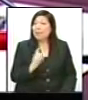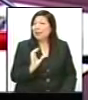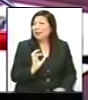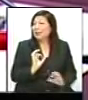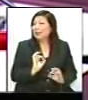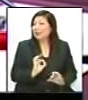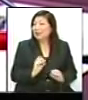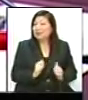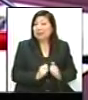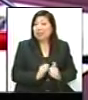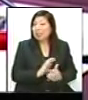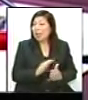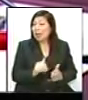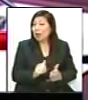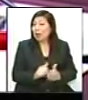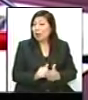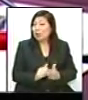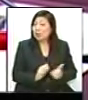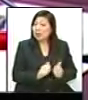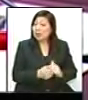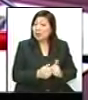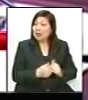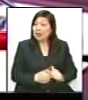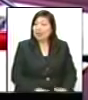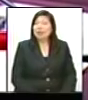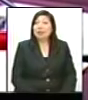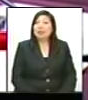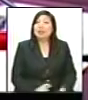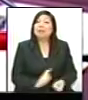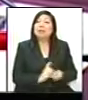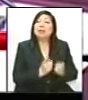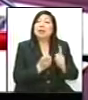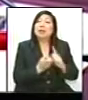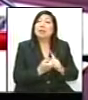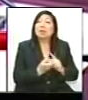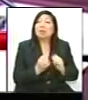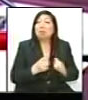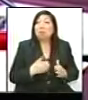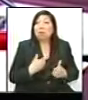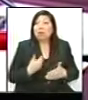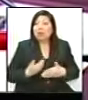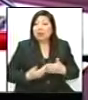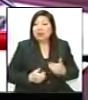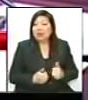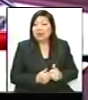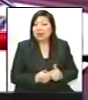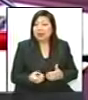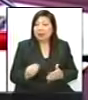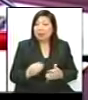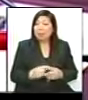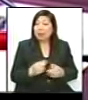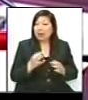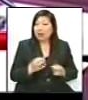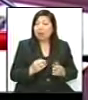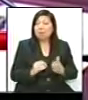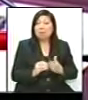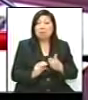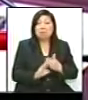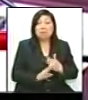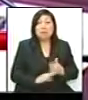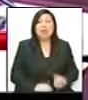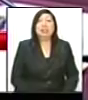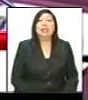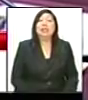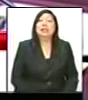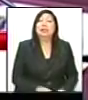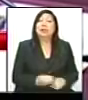creo que las cosas también van modificándose, van cambiando y se pueden ir haciendo incorporaciones. Pero creo que las bases fundamentales,